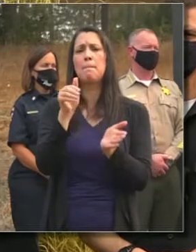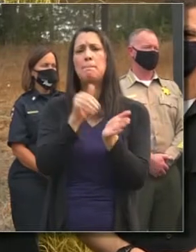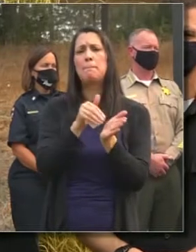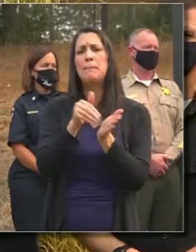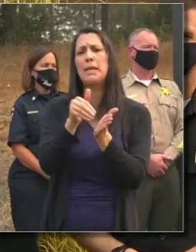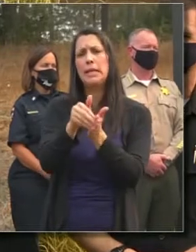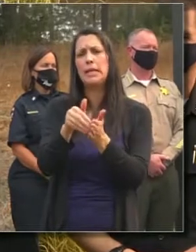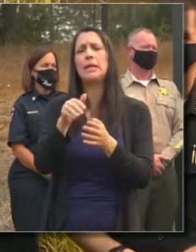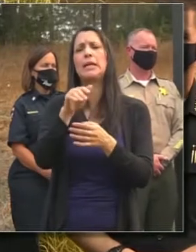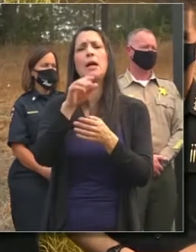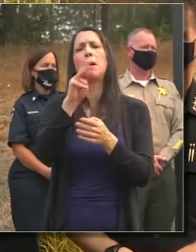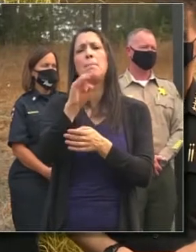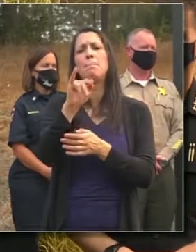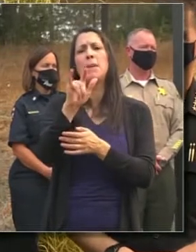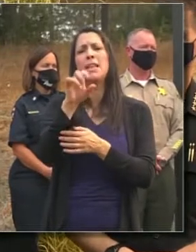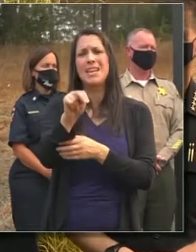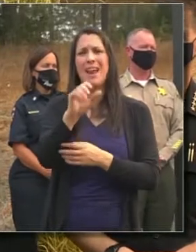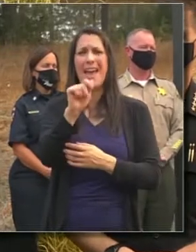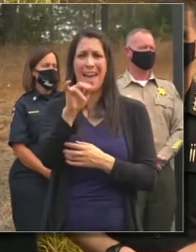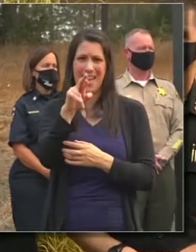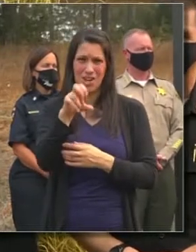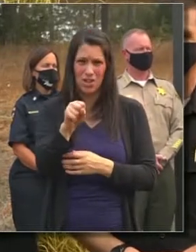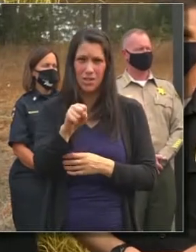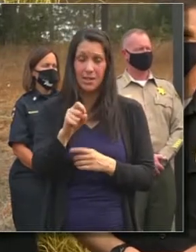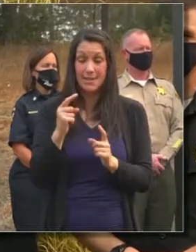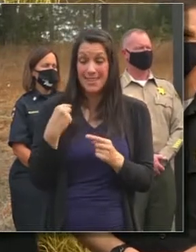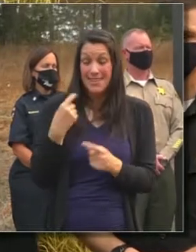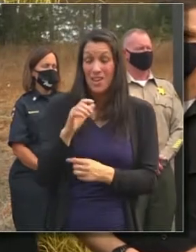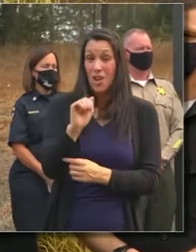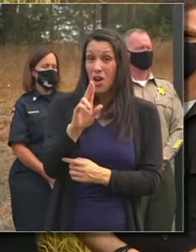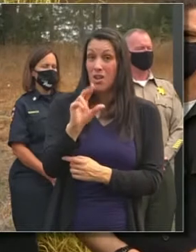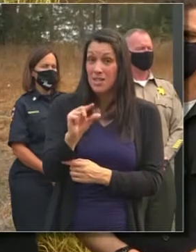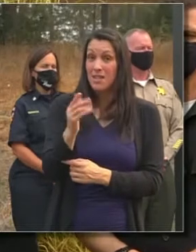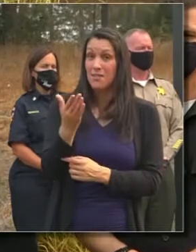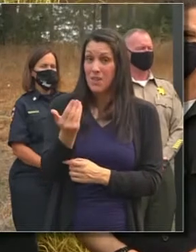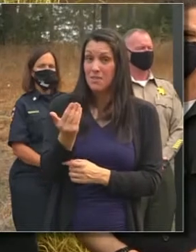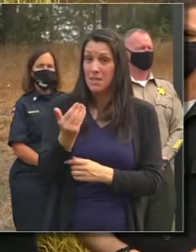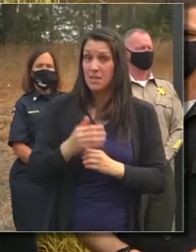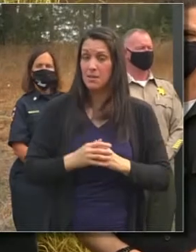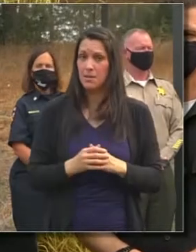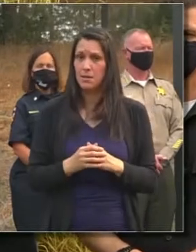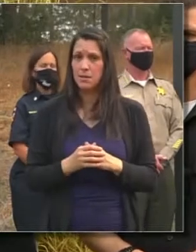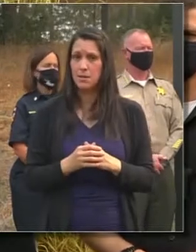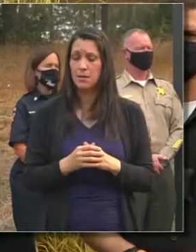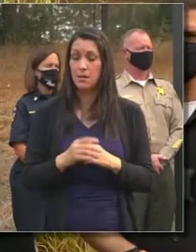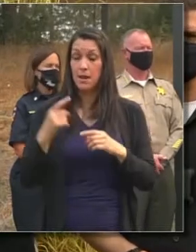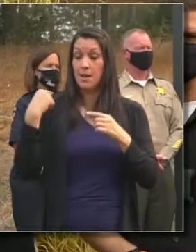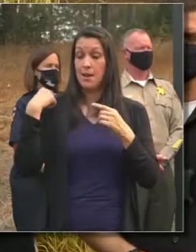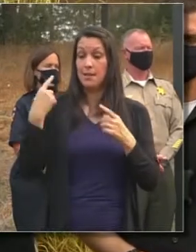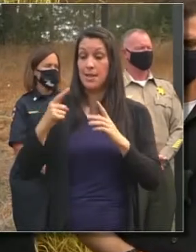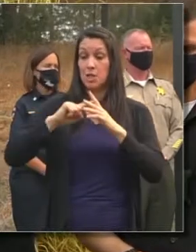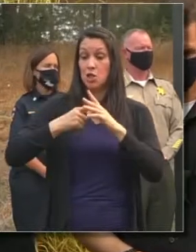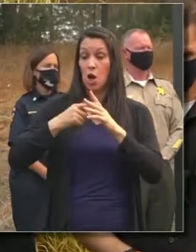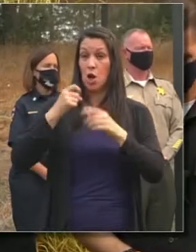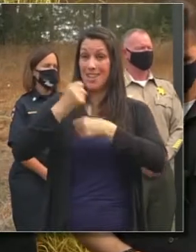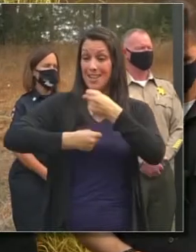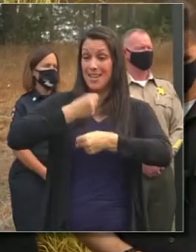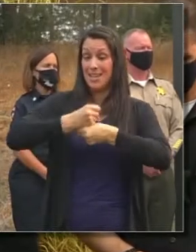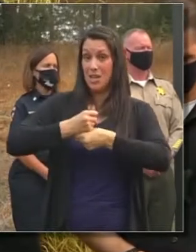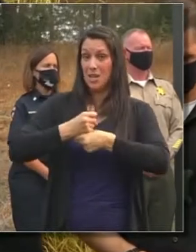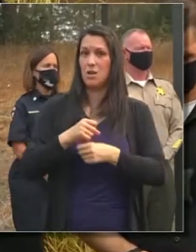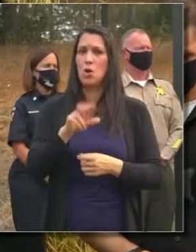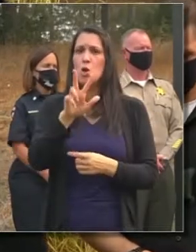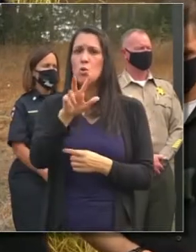millones de acres se han quemado y eso es solamente desde el agosto 15 así que desde el comienzo del año